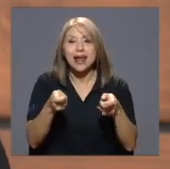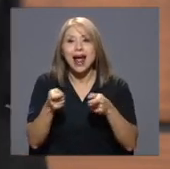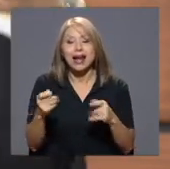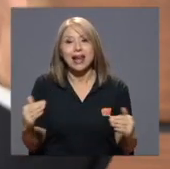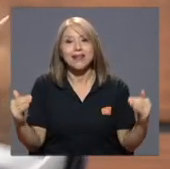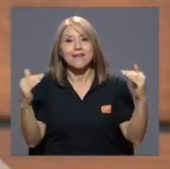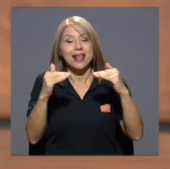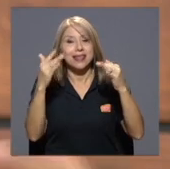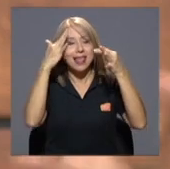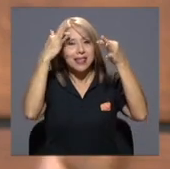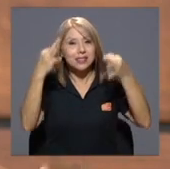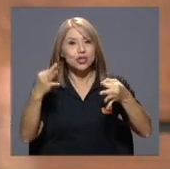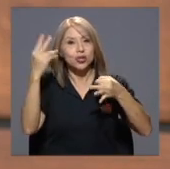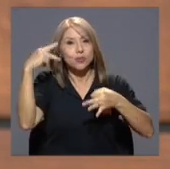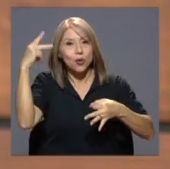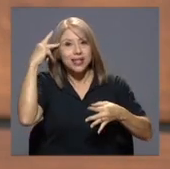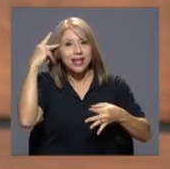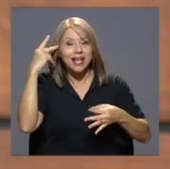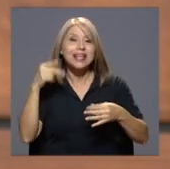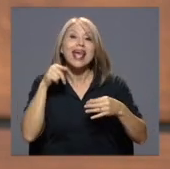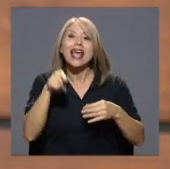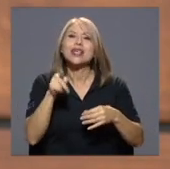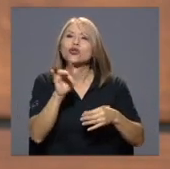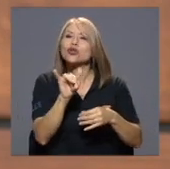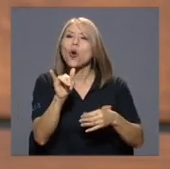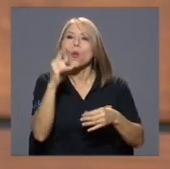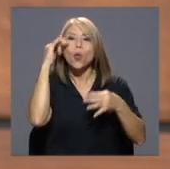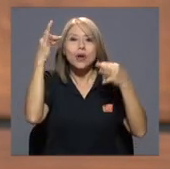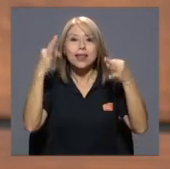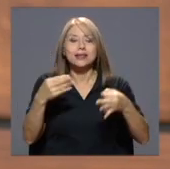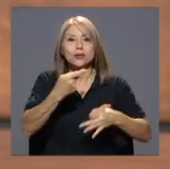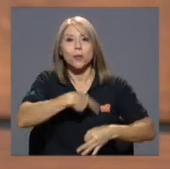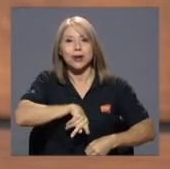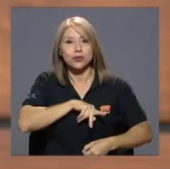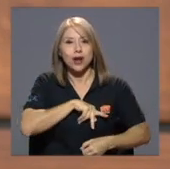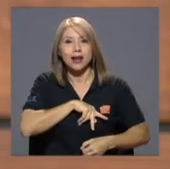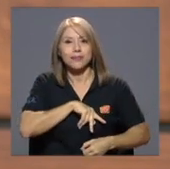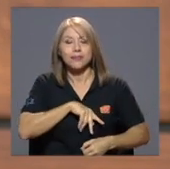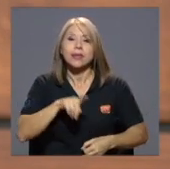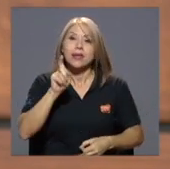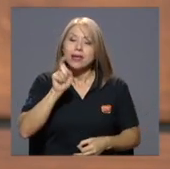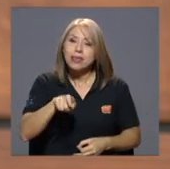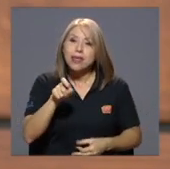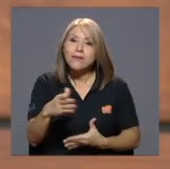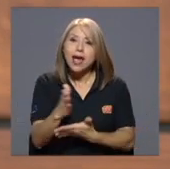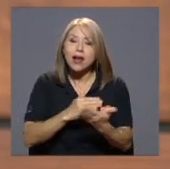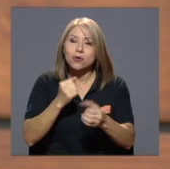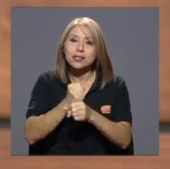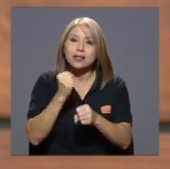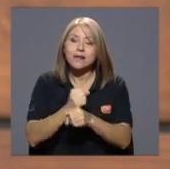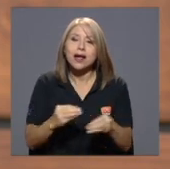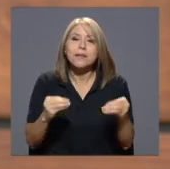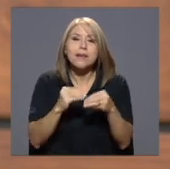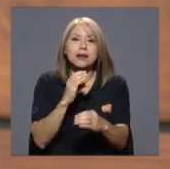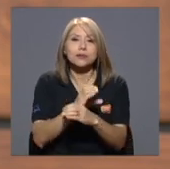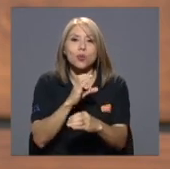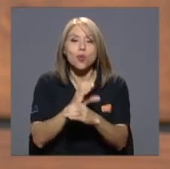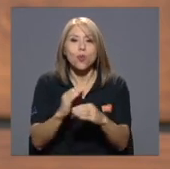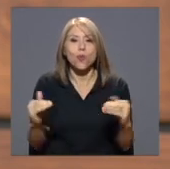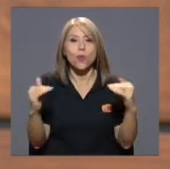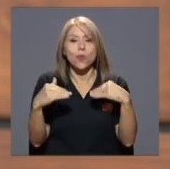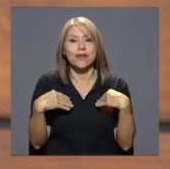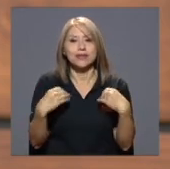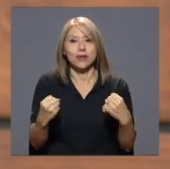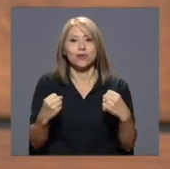de decisiones políticas. Eso es casi como una decisión personal y tendría que ser algo que se trabaje con más cuidado a nivel de salud. Entonces